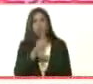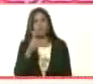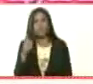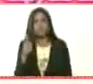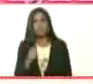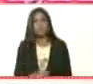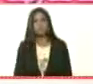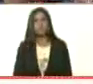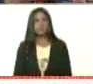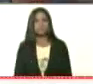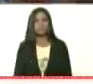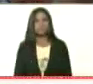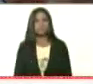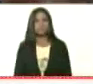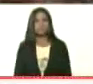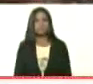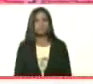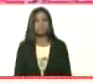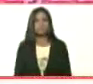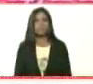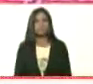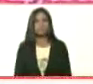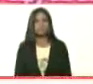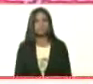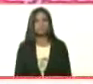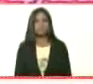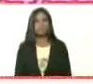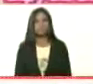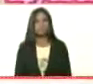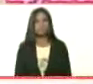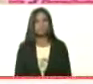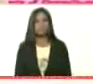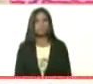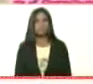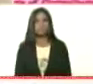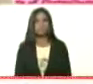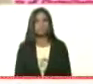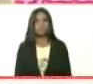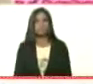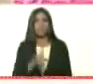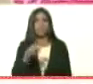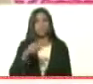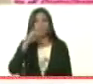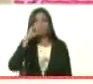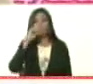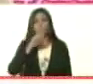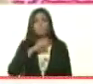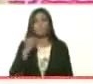Alexis Tobar y Nicolás Maduro Guerra, hijo